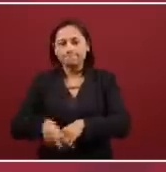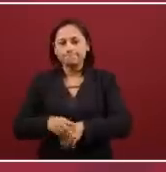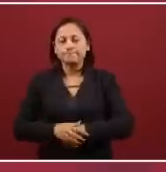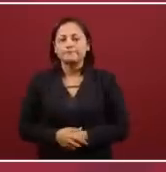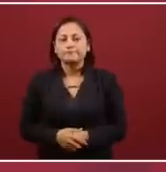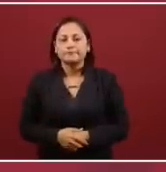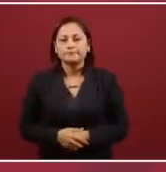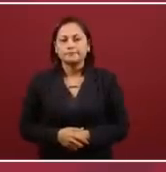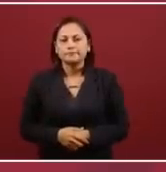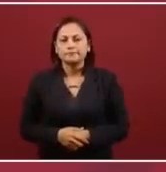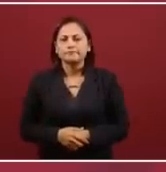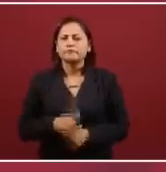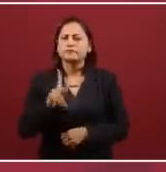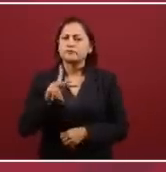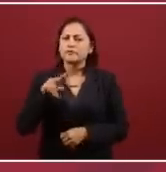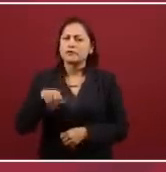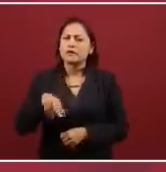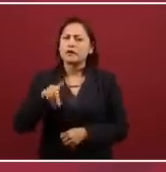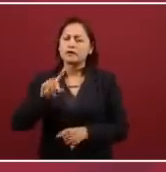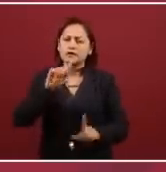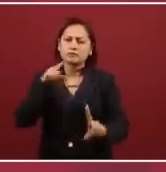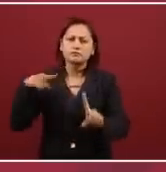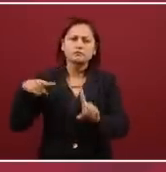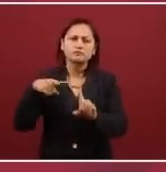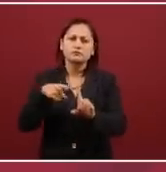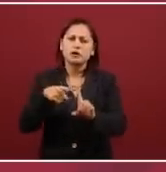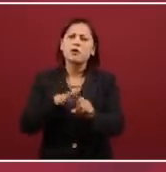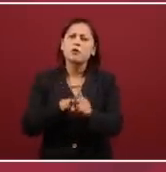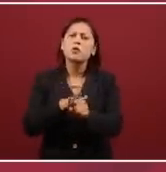central es mencionar